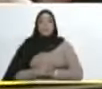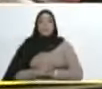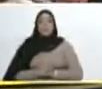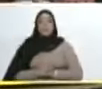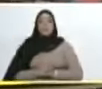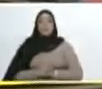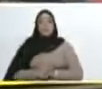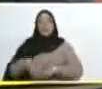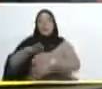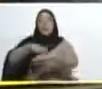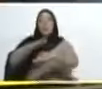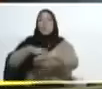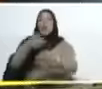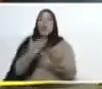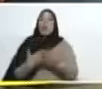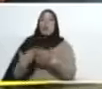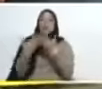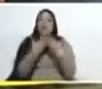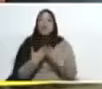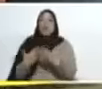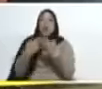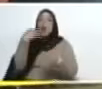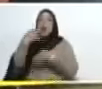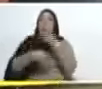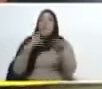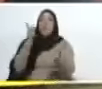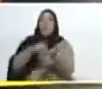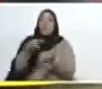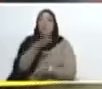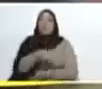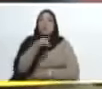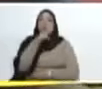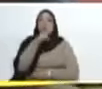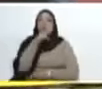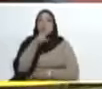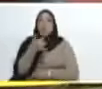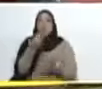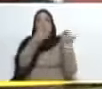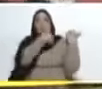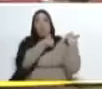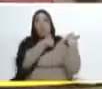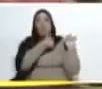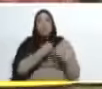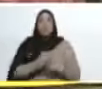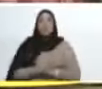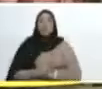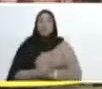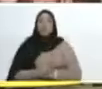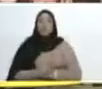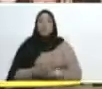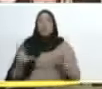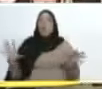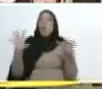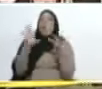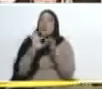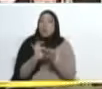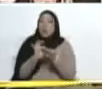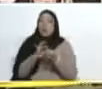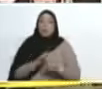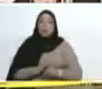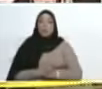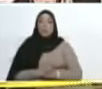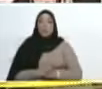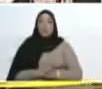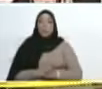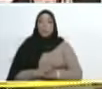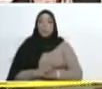se convocó a los estudiosos, expertos, para lograr unir